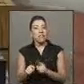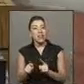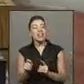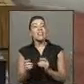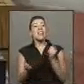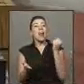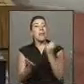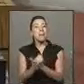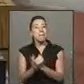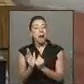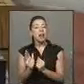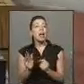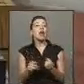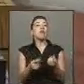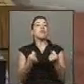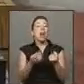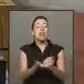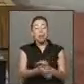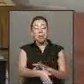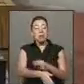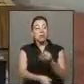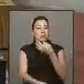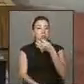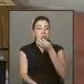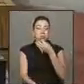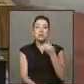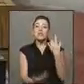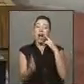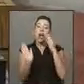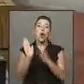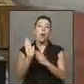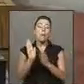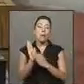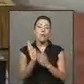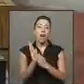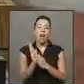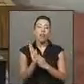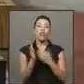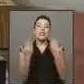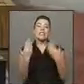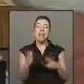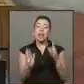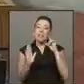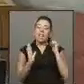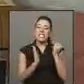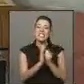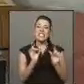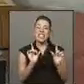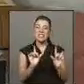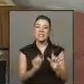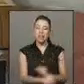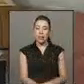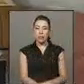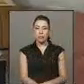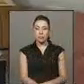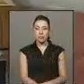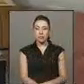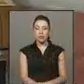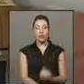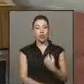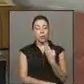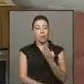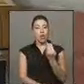genéricos, con una eficacia terapéutica demostrada por estudios que así lo certifican. De ahí, que solicito